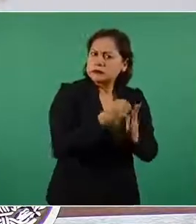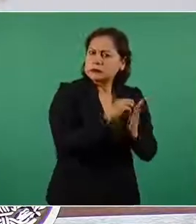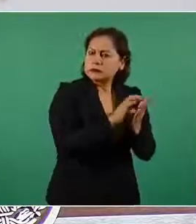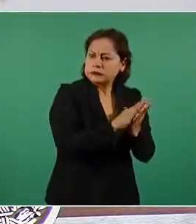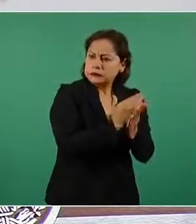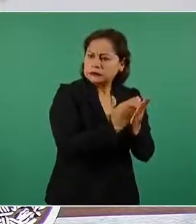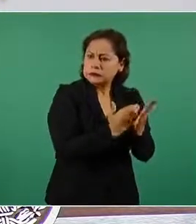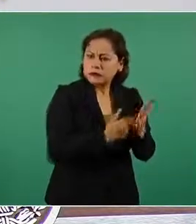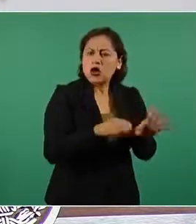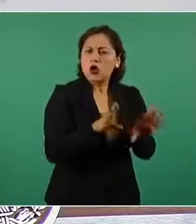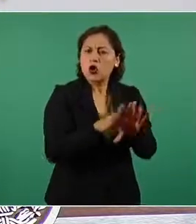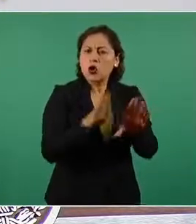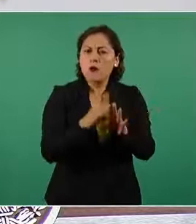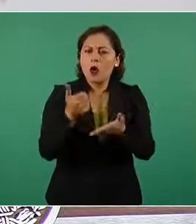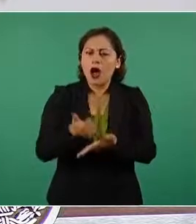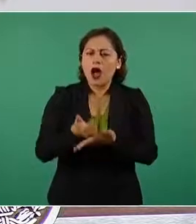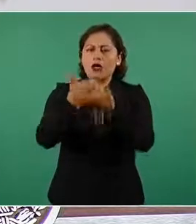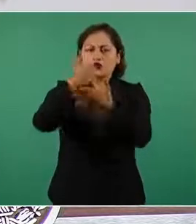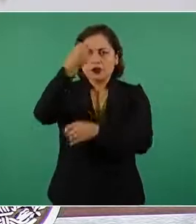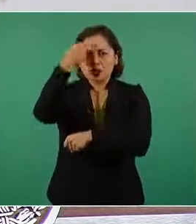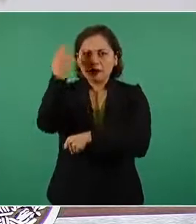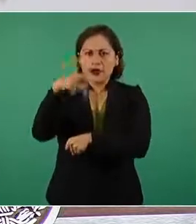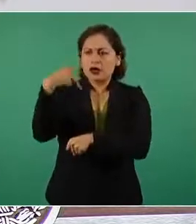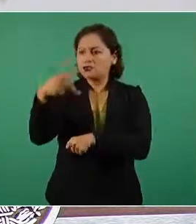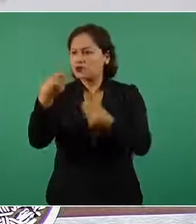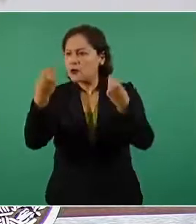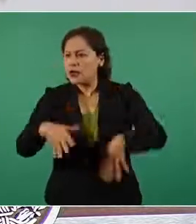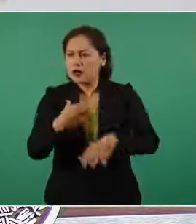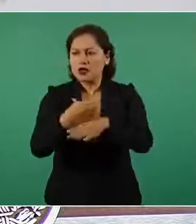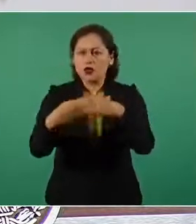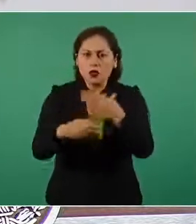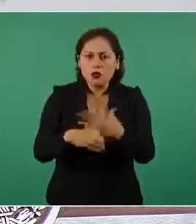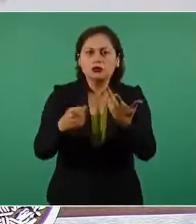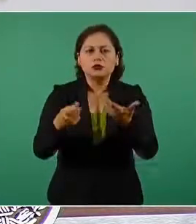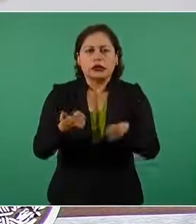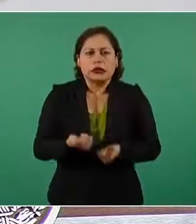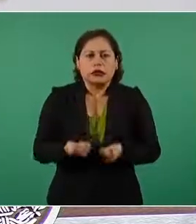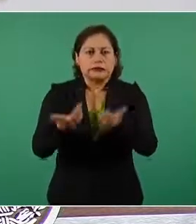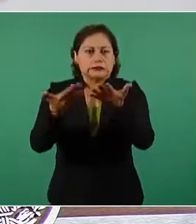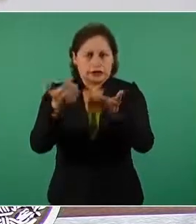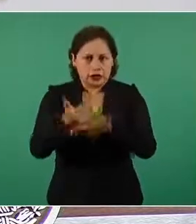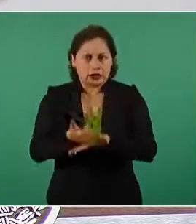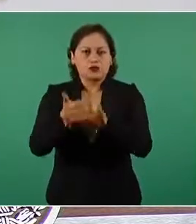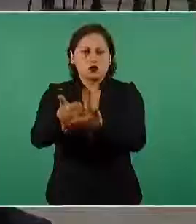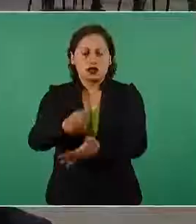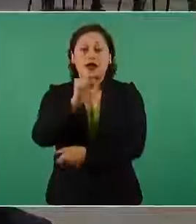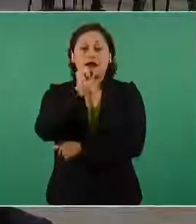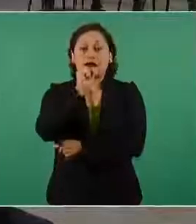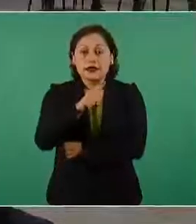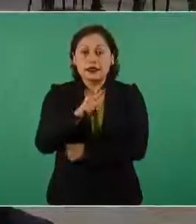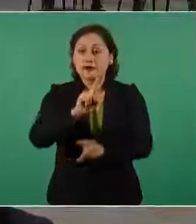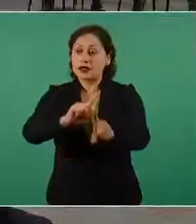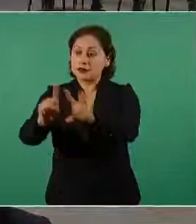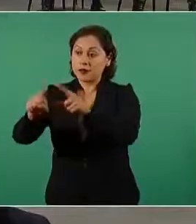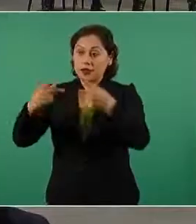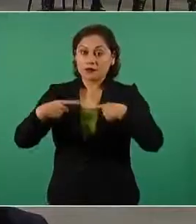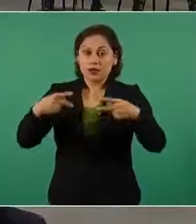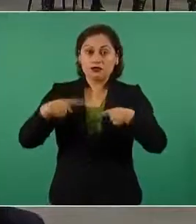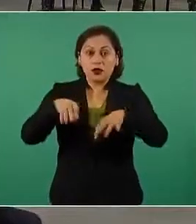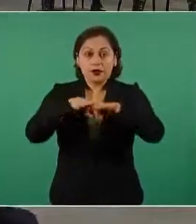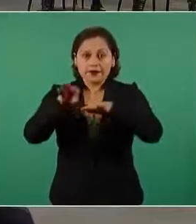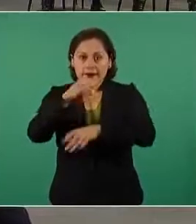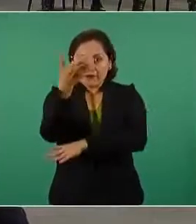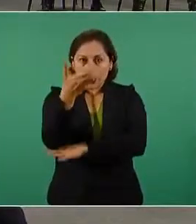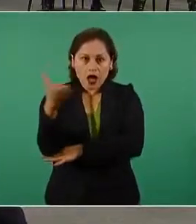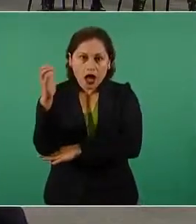enseres domésticos de las familias afectadas, así como de brindar apoyo a productores y